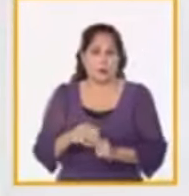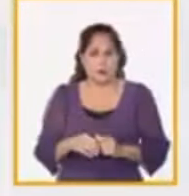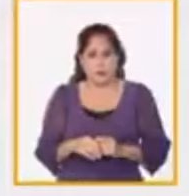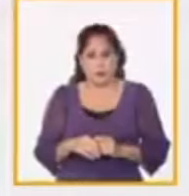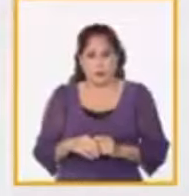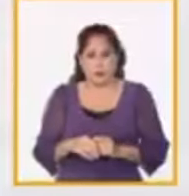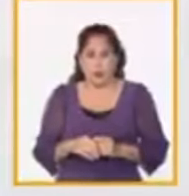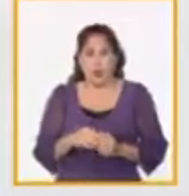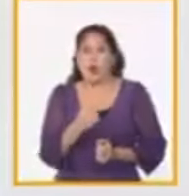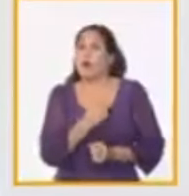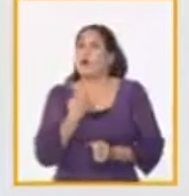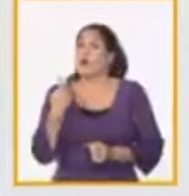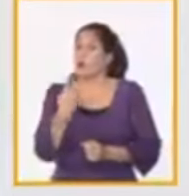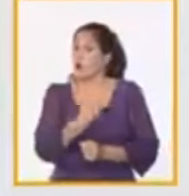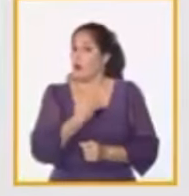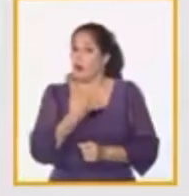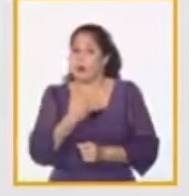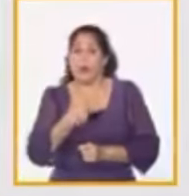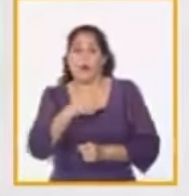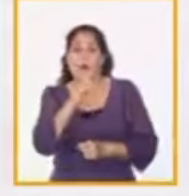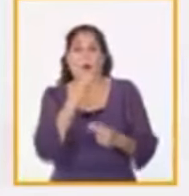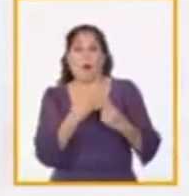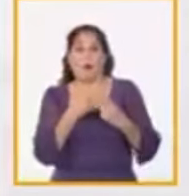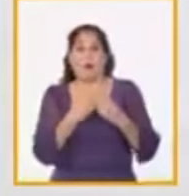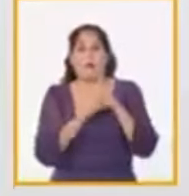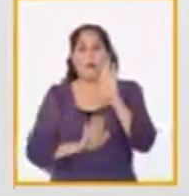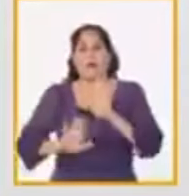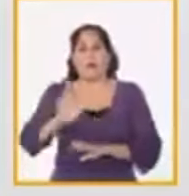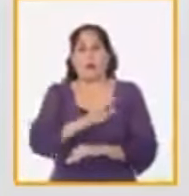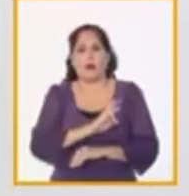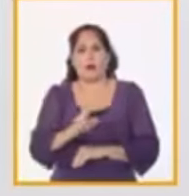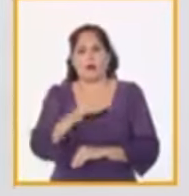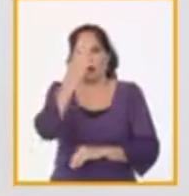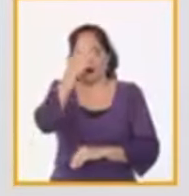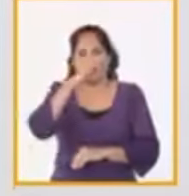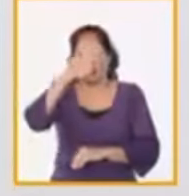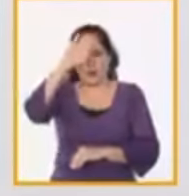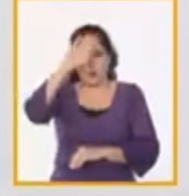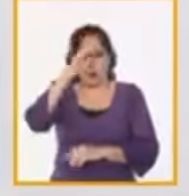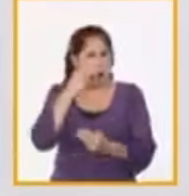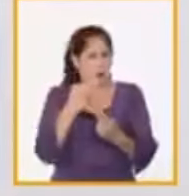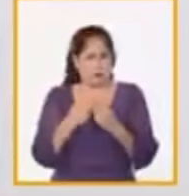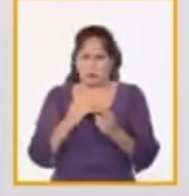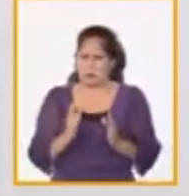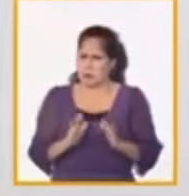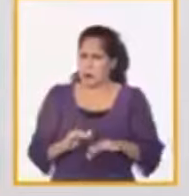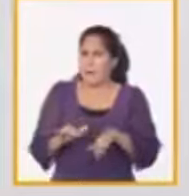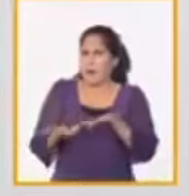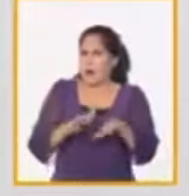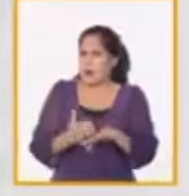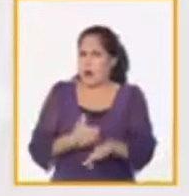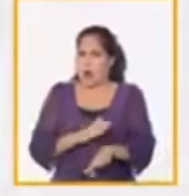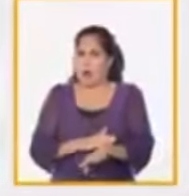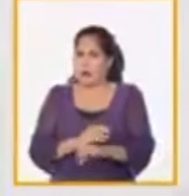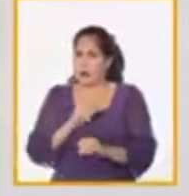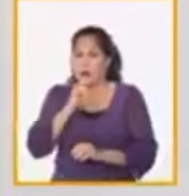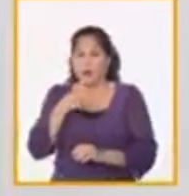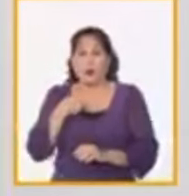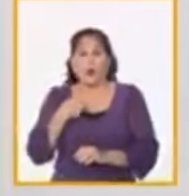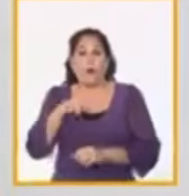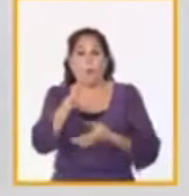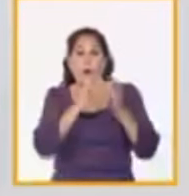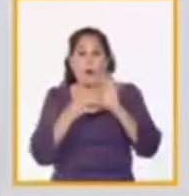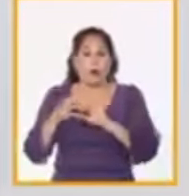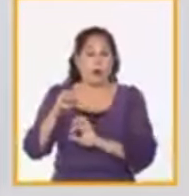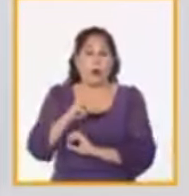Muchos de nosotros fuimos a competir, a defender la bandera, las cuatro letras, sin competencia, sin preparación. Yo fui a los Juegos Olímpicos con cuatro